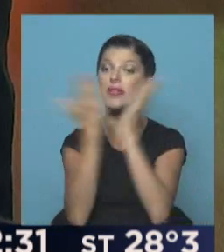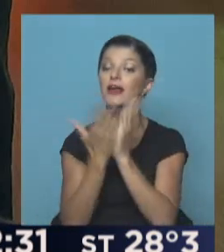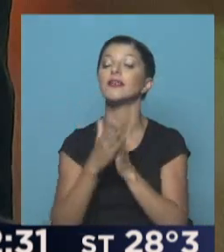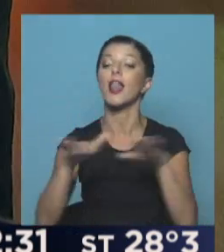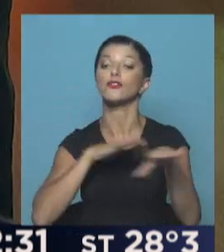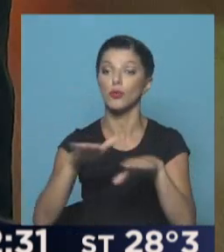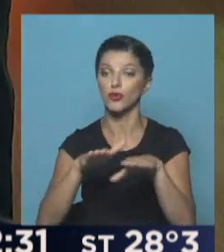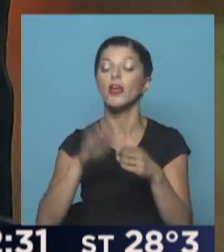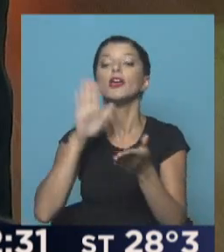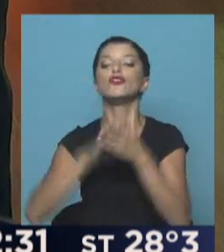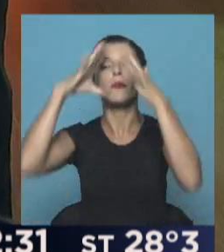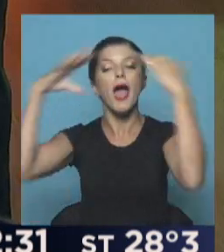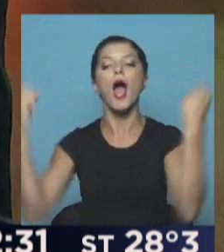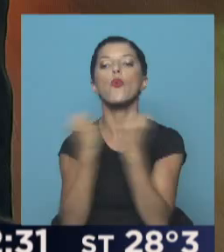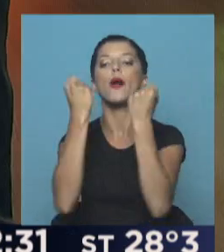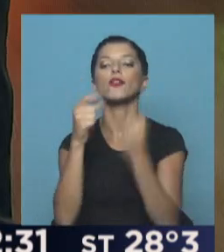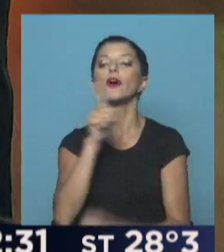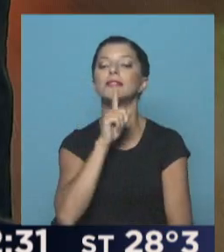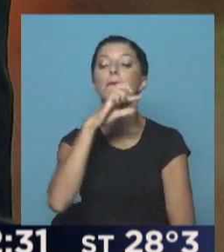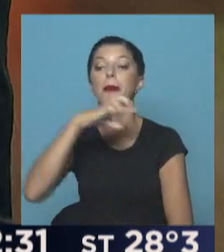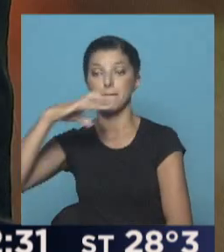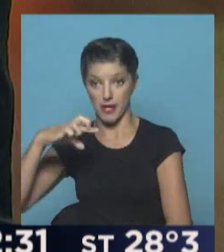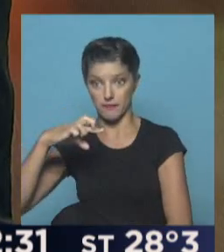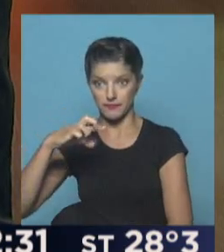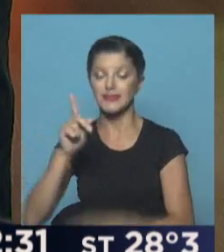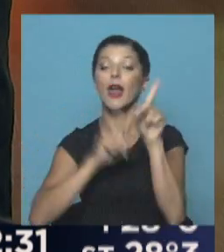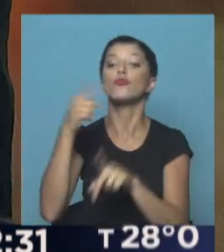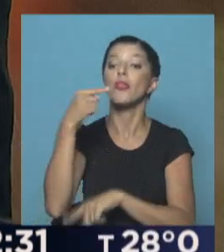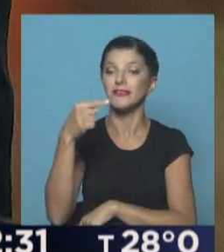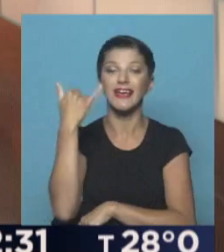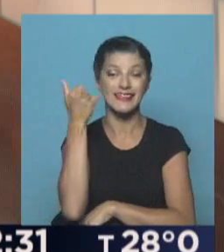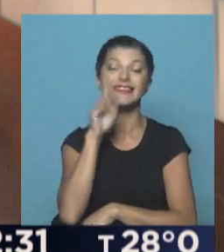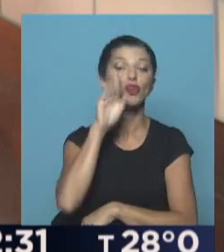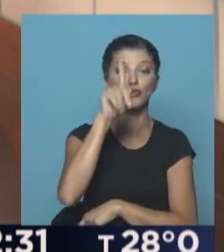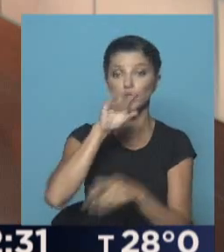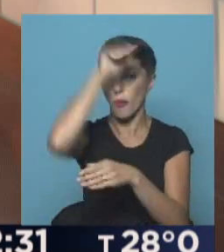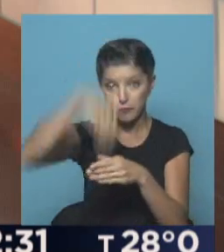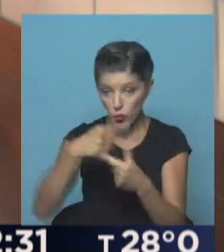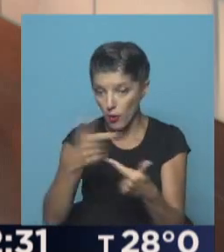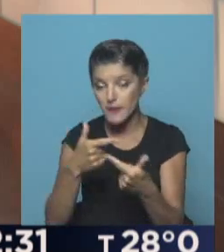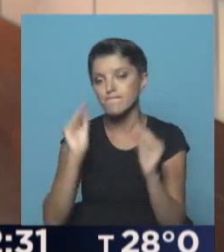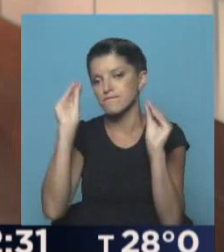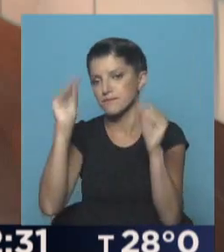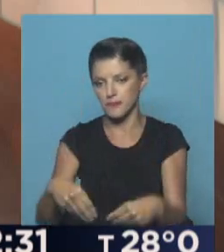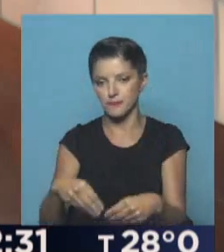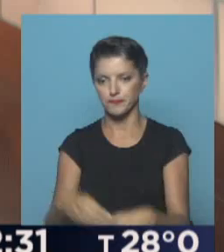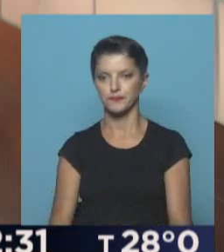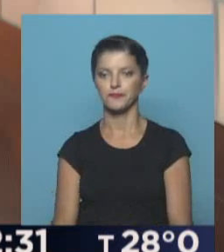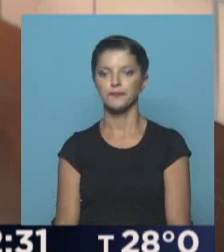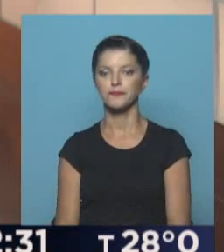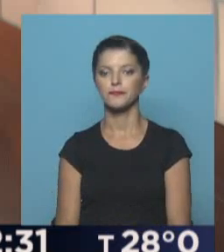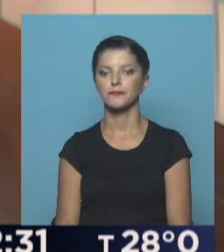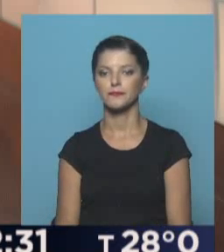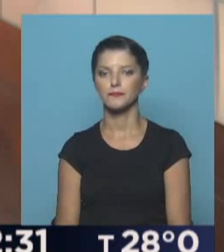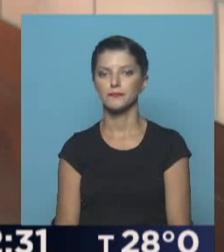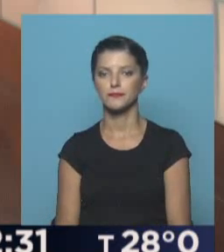con este acuerdo de Transpacífico que para algunos, ya sin Estados Unidos, es un sinsentido. La conservadora,